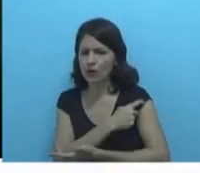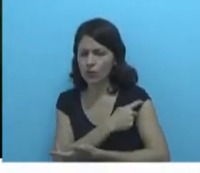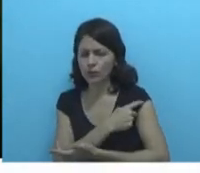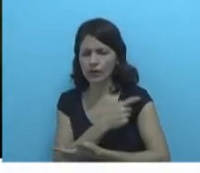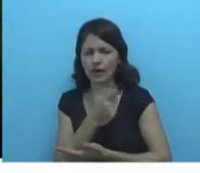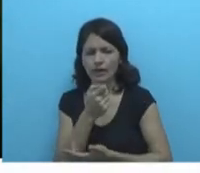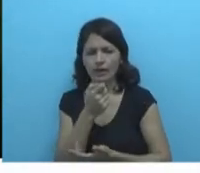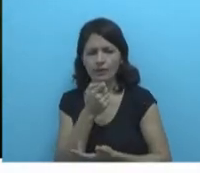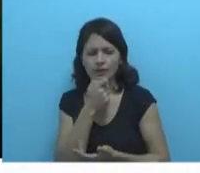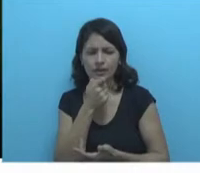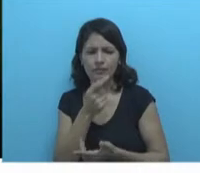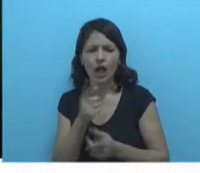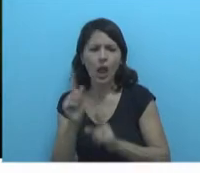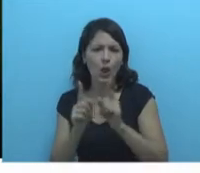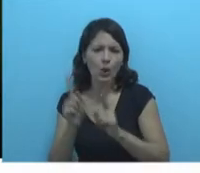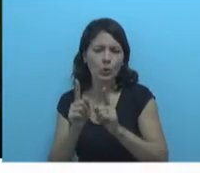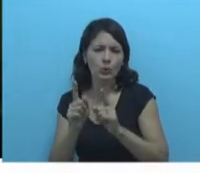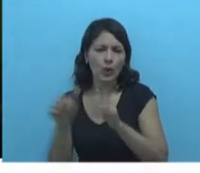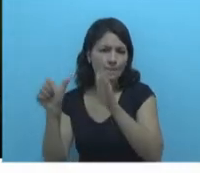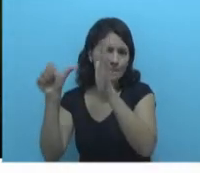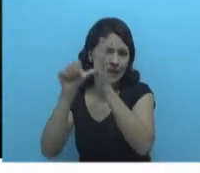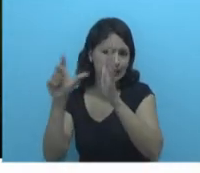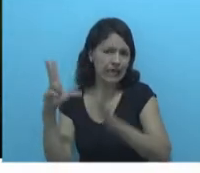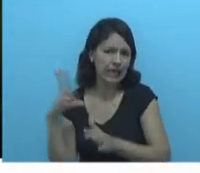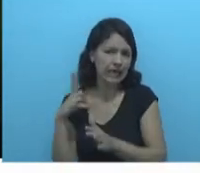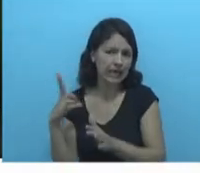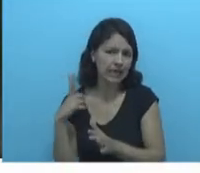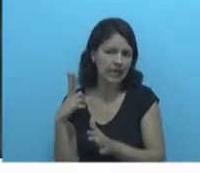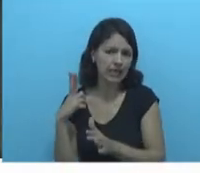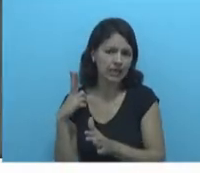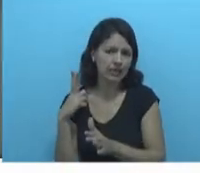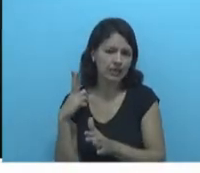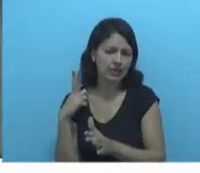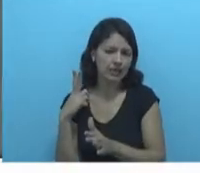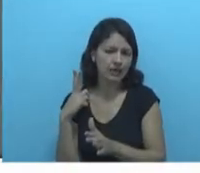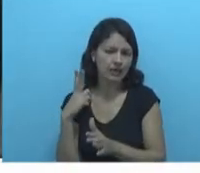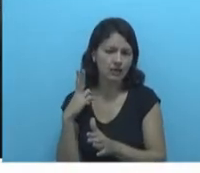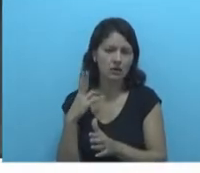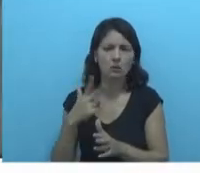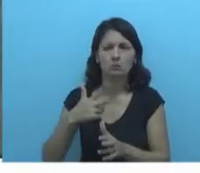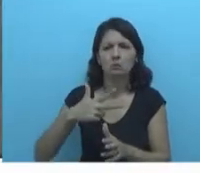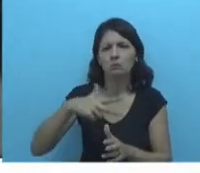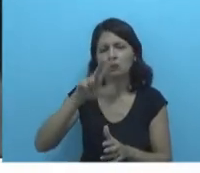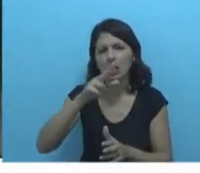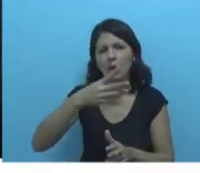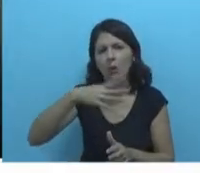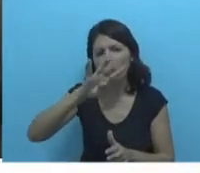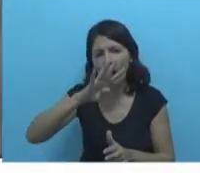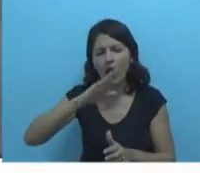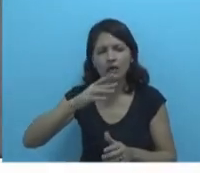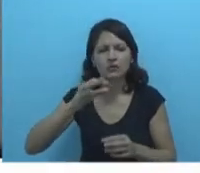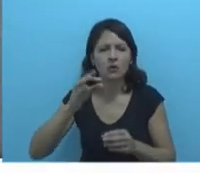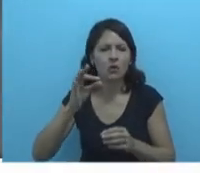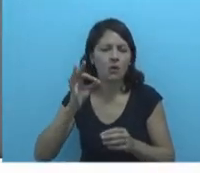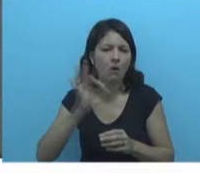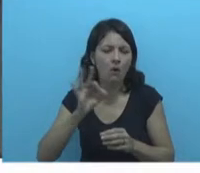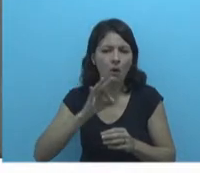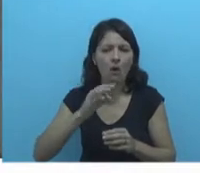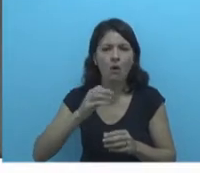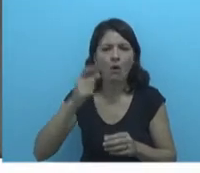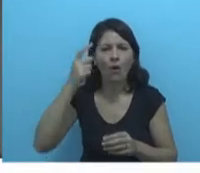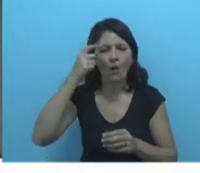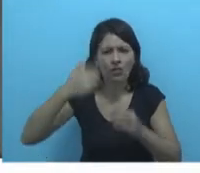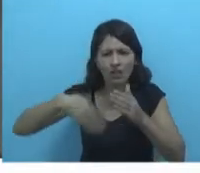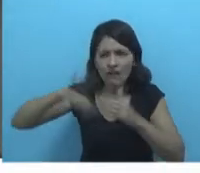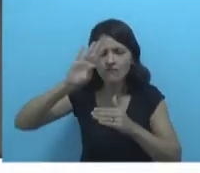Hoy conocemos que países ricos tienen hasta 3, 4, 10 veces para vacunar a